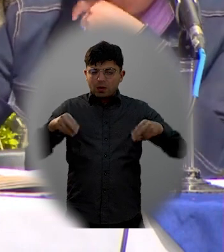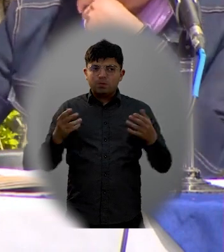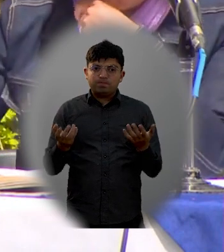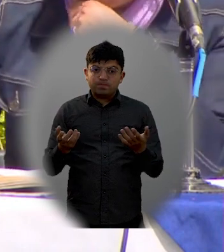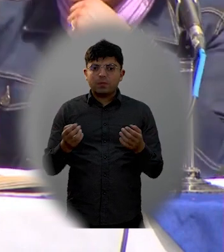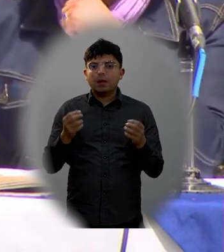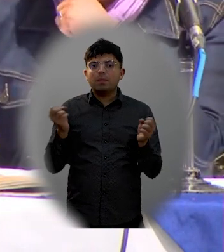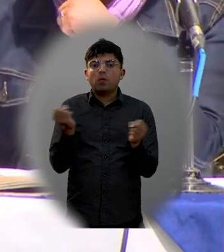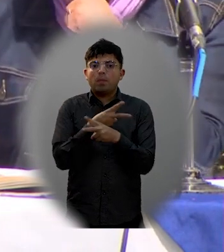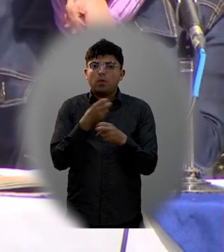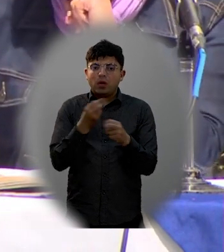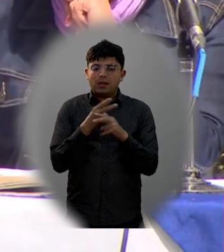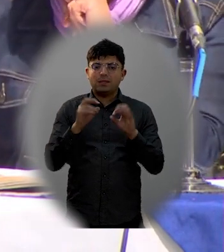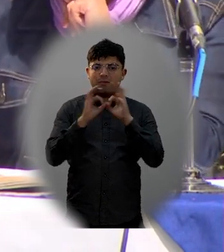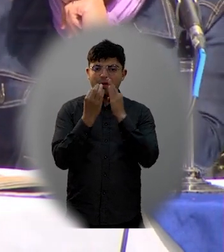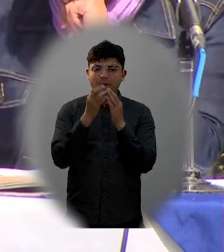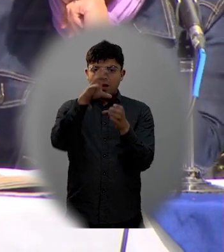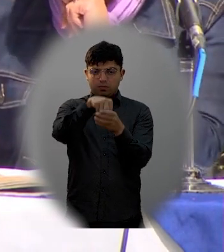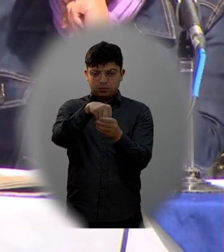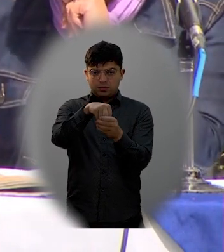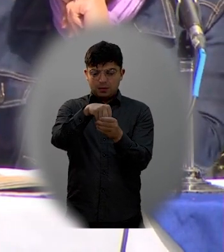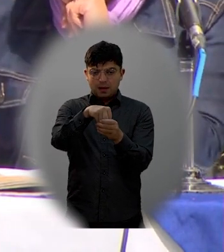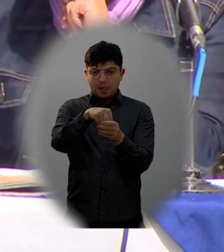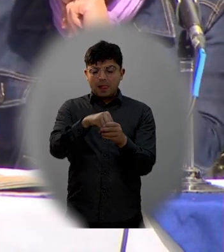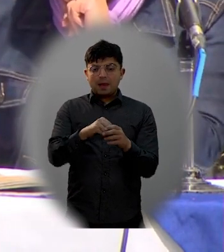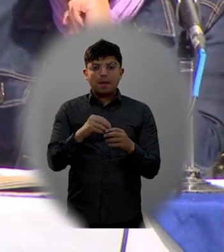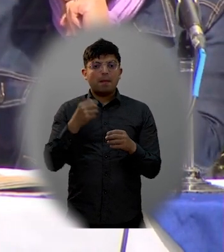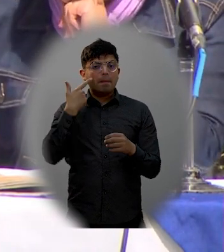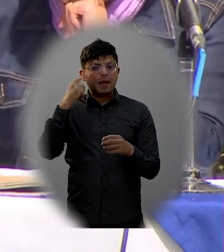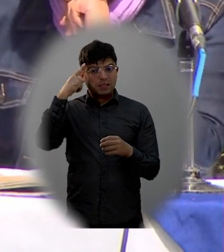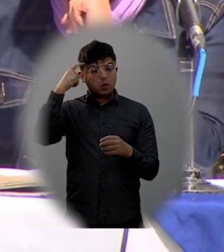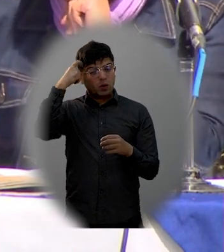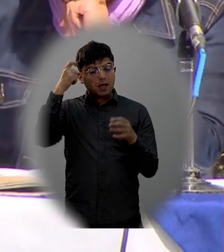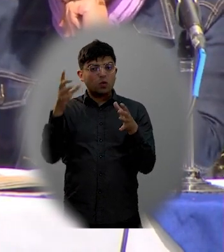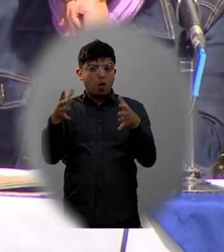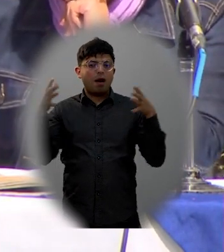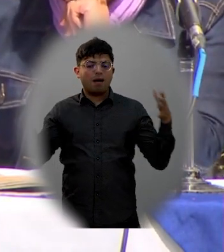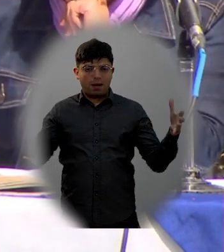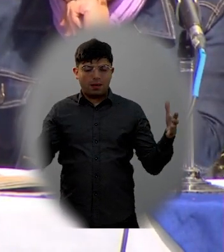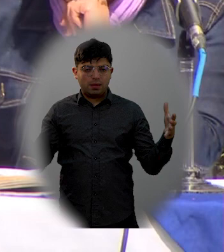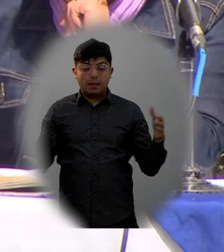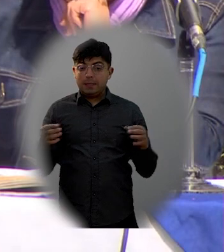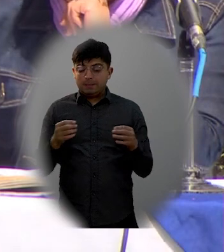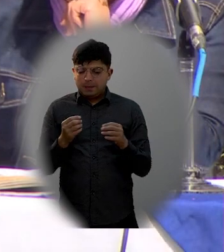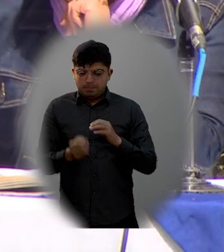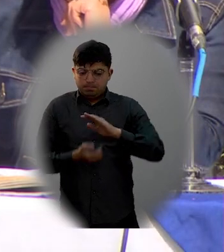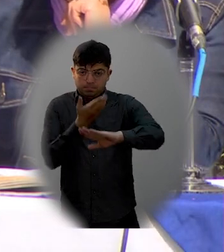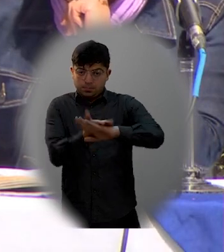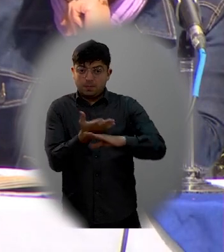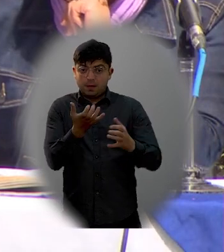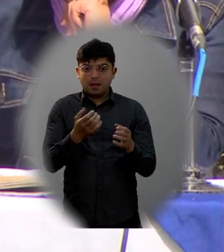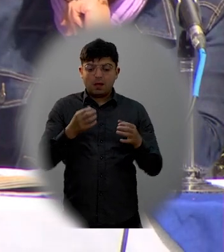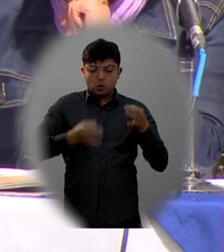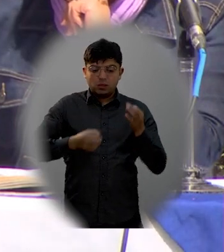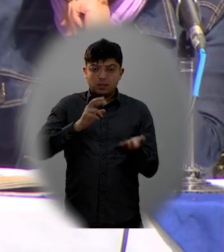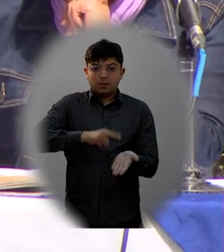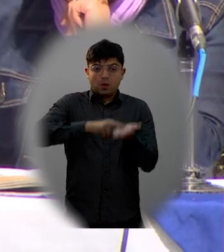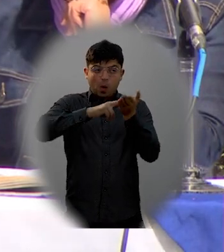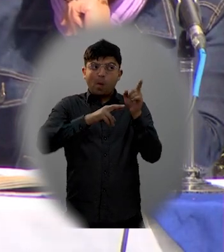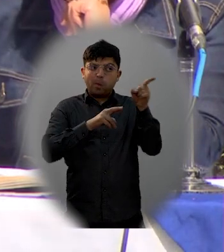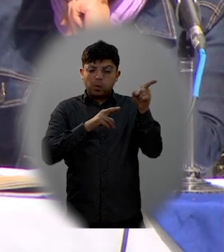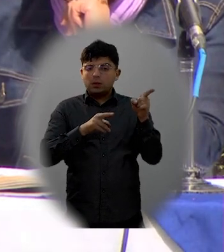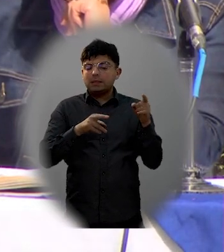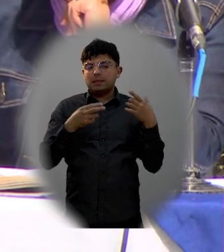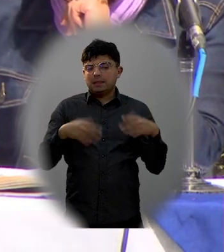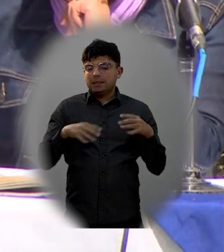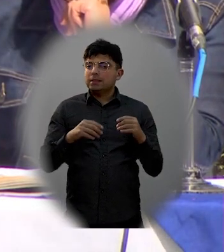la violencia intrafamiliar. Entonces, sí hay ahí un reto enorme, si la apuesta fundamental es por la justicia restaurativa, ahí hay un